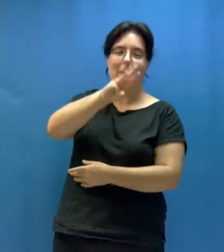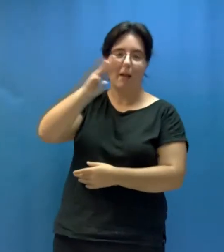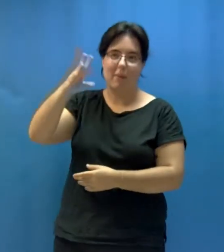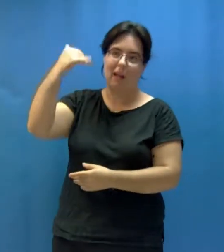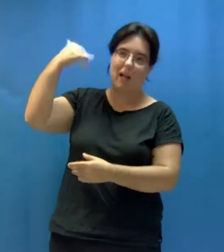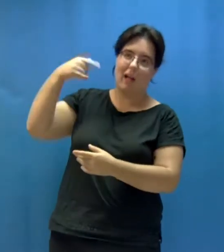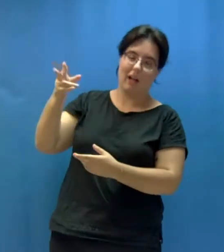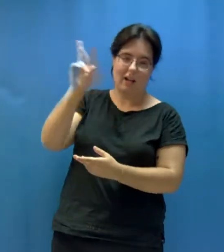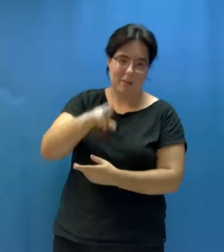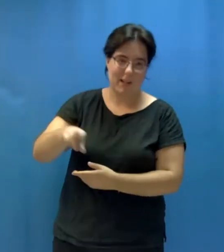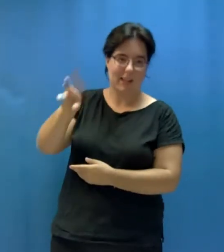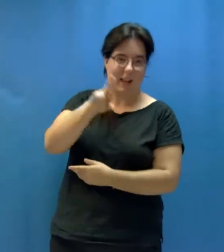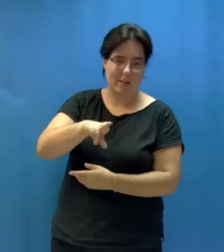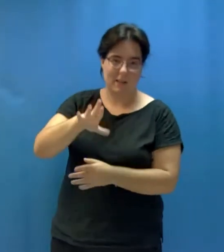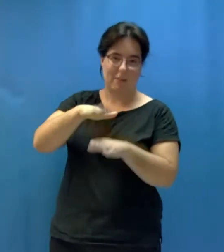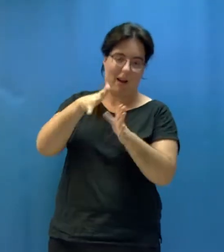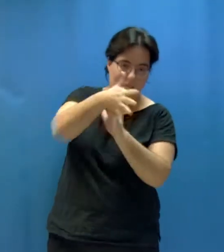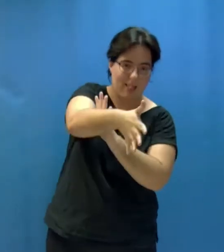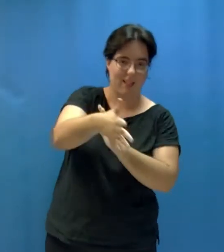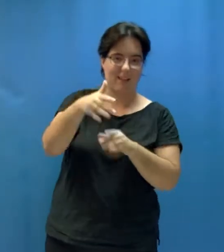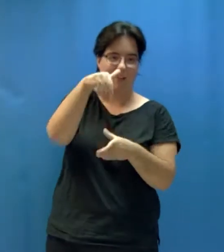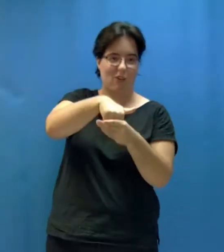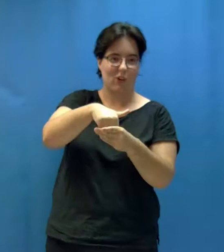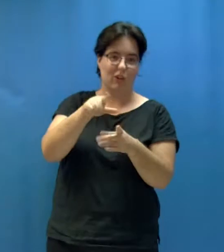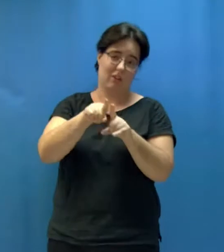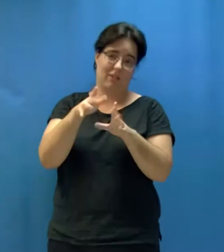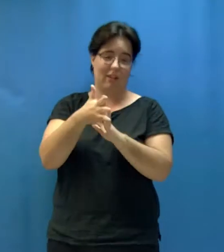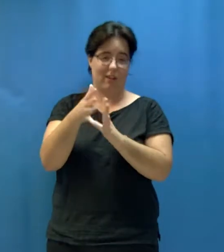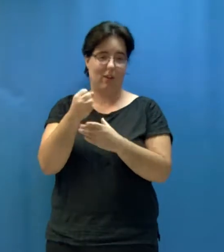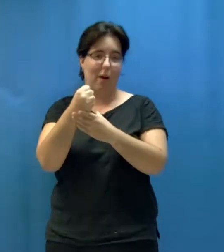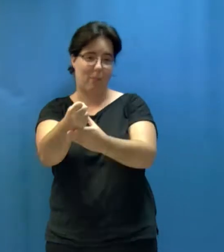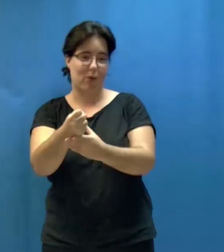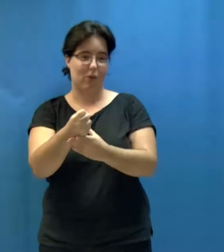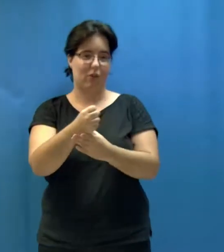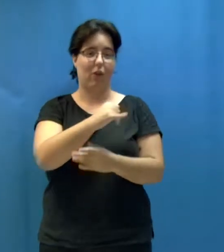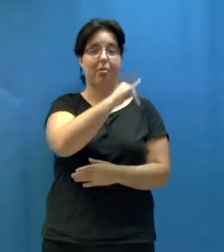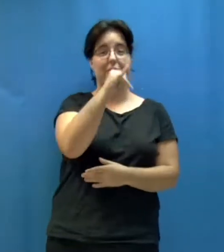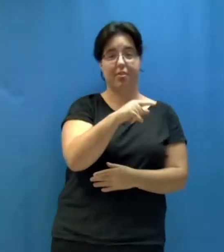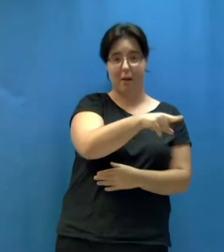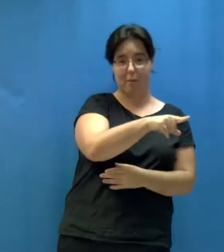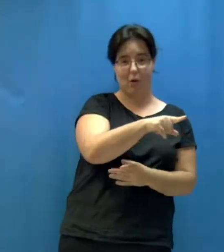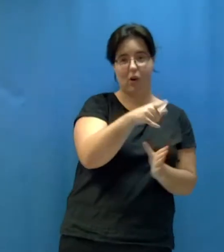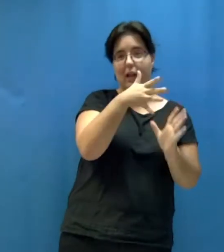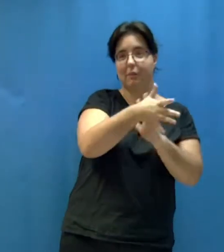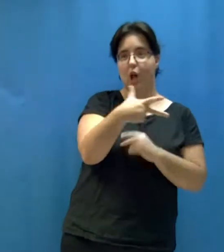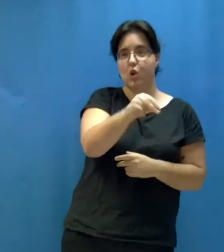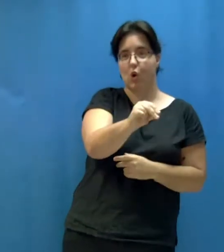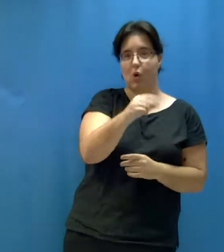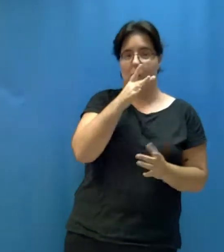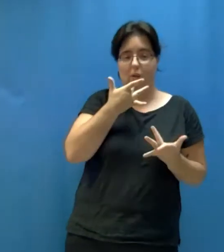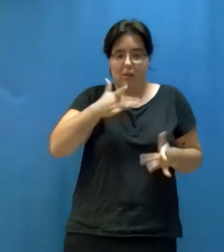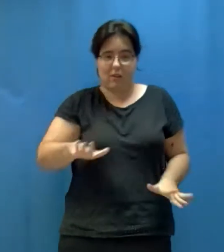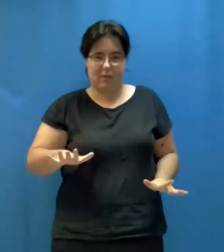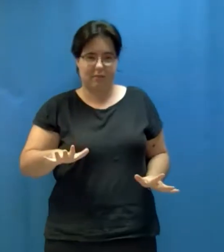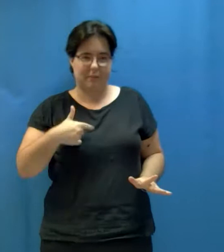favorable al Gobierno, que apoya a él. El señor Zamora vota que no y explica una abstención, según hemos